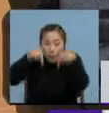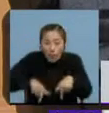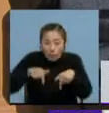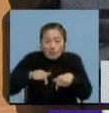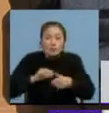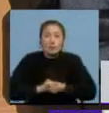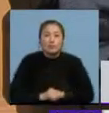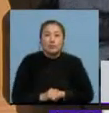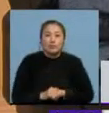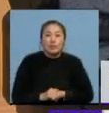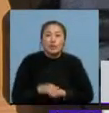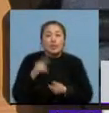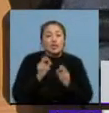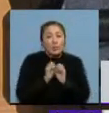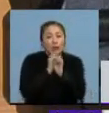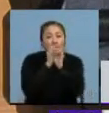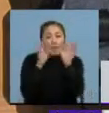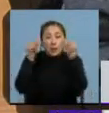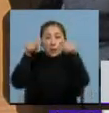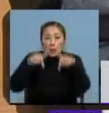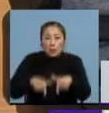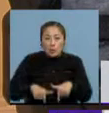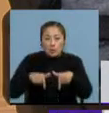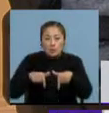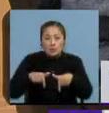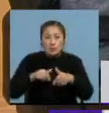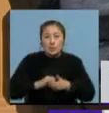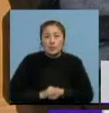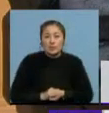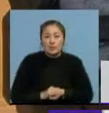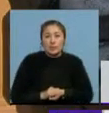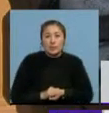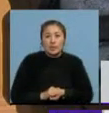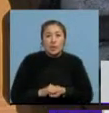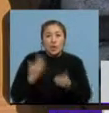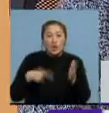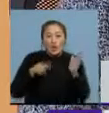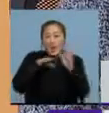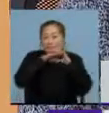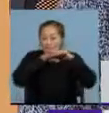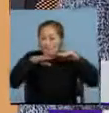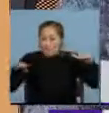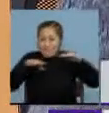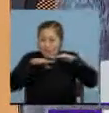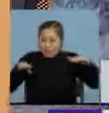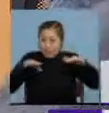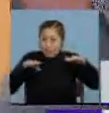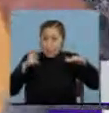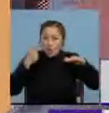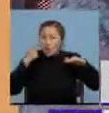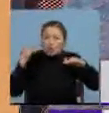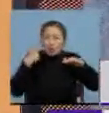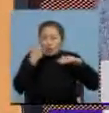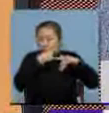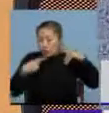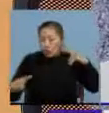eso es para que queden claro que hoy en la la tarifa media media considerando todos los